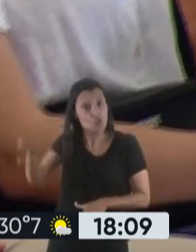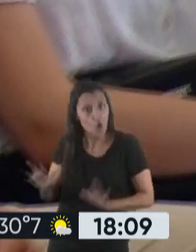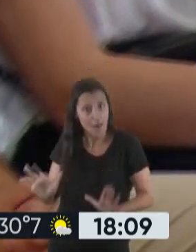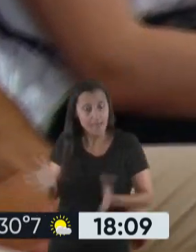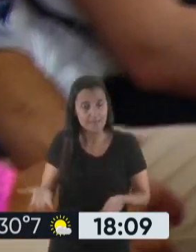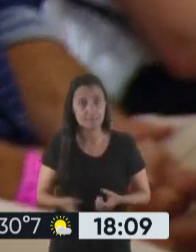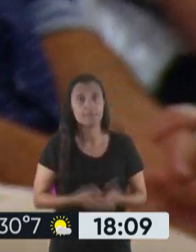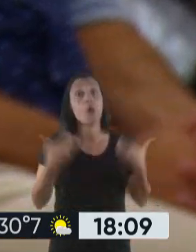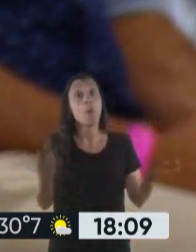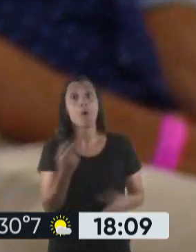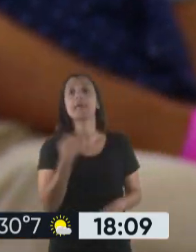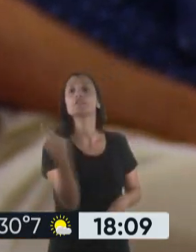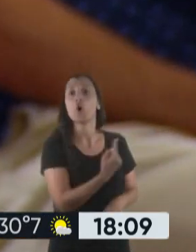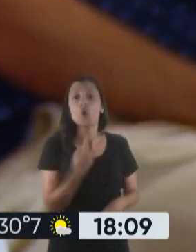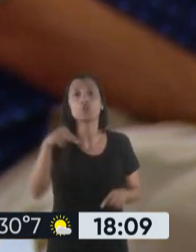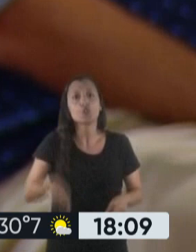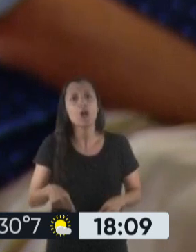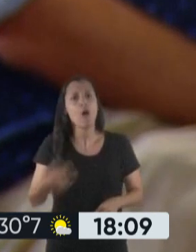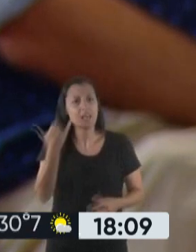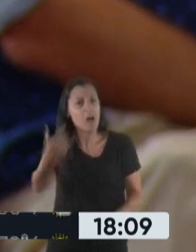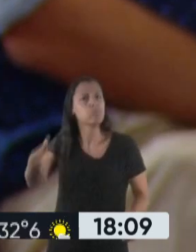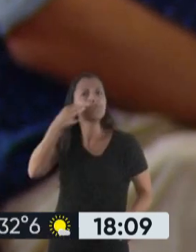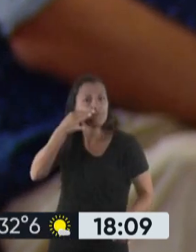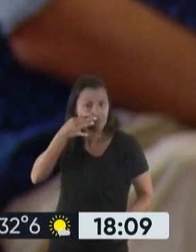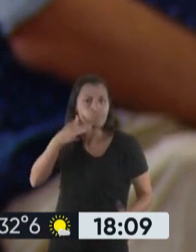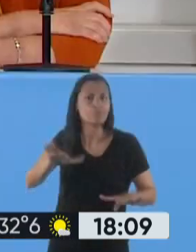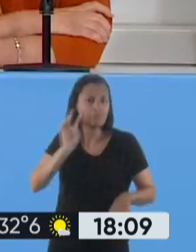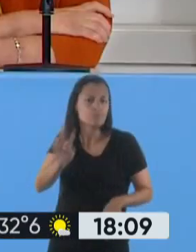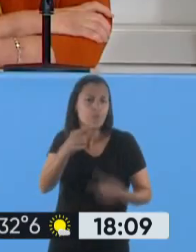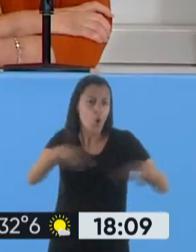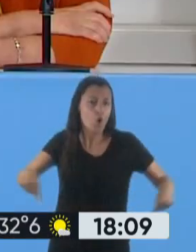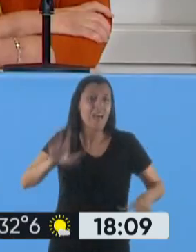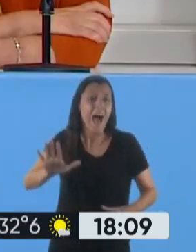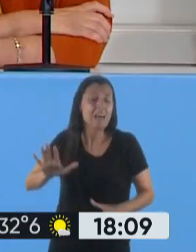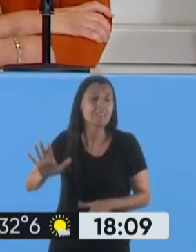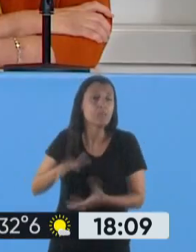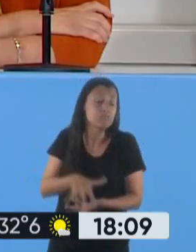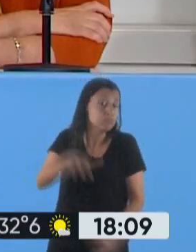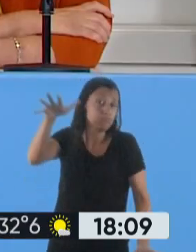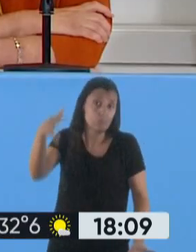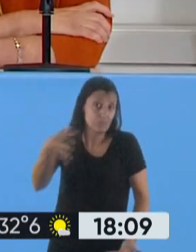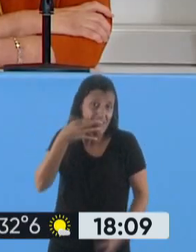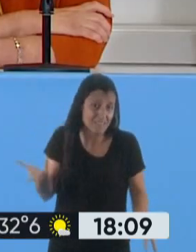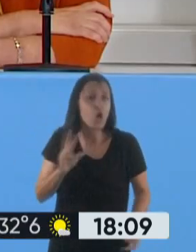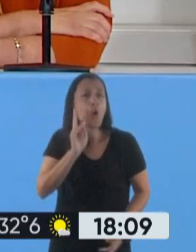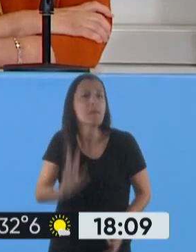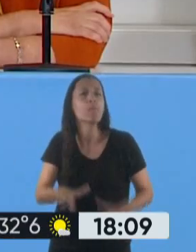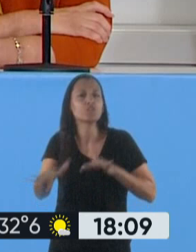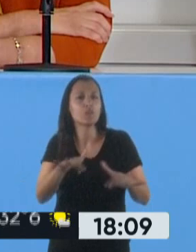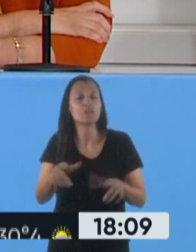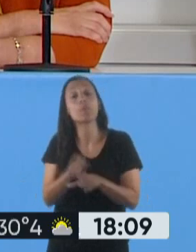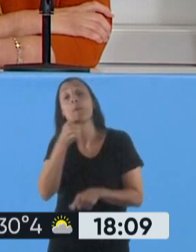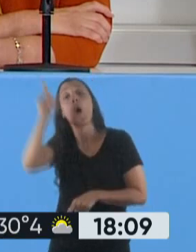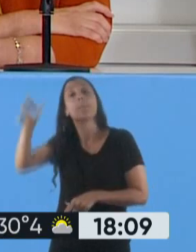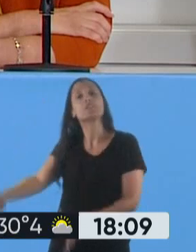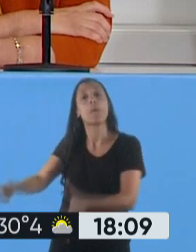Por eso nosotros que vivimos todo eso y la verdad así nos criamos y nos sale espontáneamente. A mí cuando alguien viene y